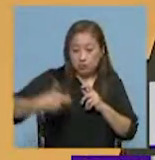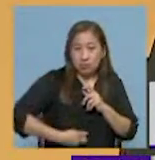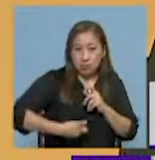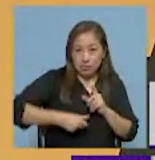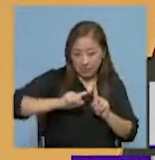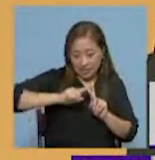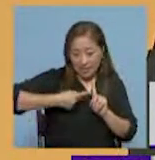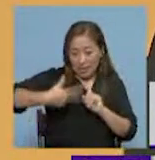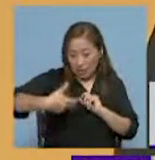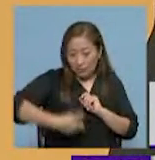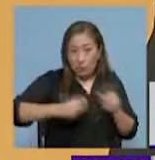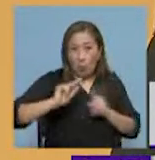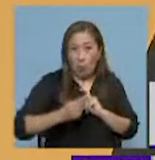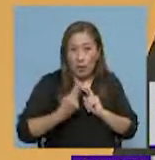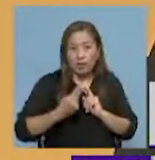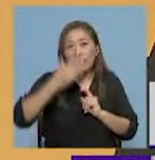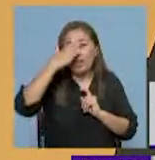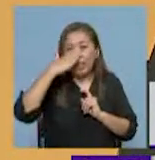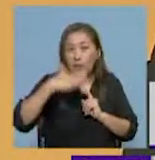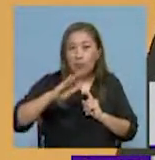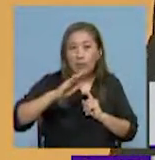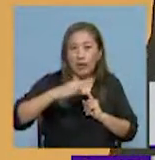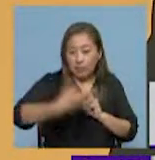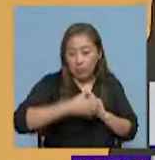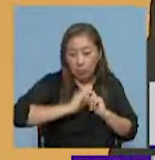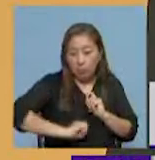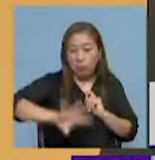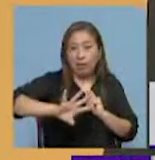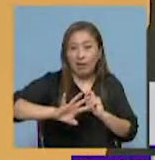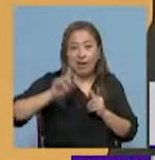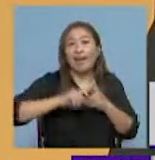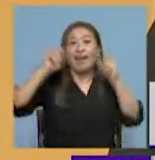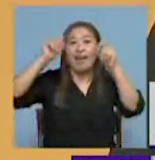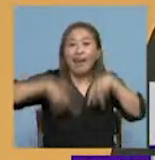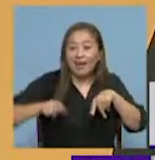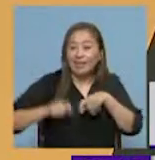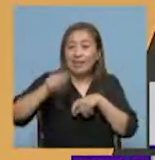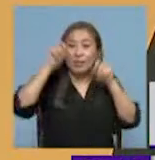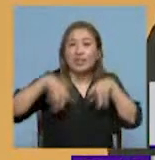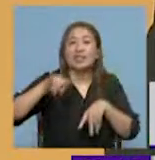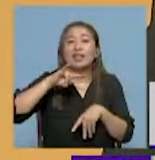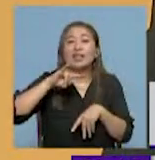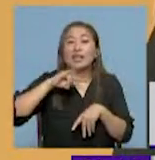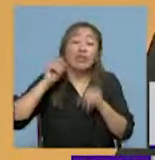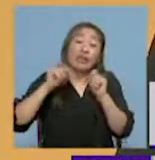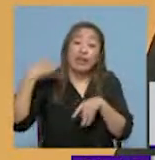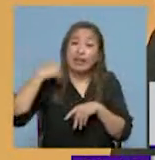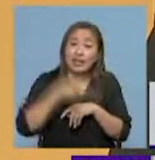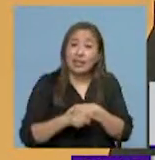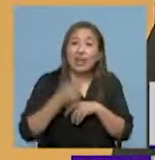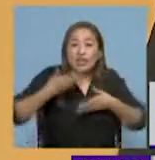neonato y después se produce la expulsión de efecto en nuestro protocolo está el misoprostol que es un